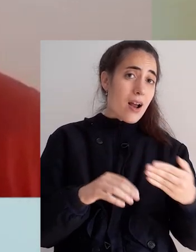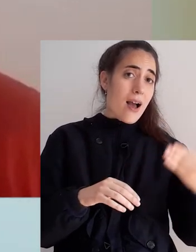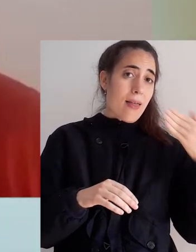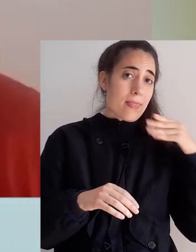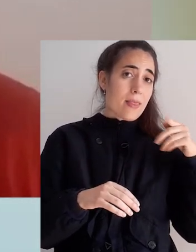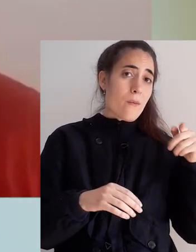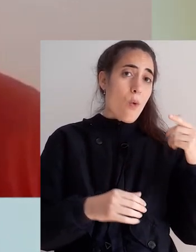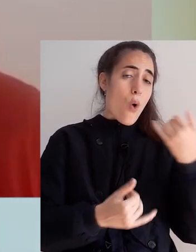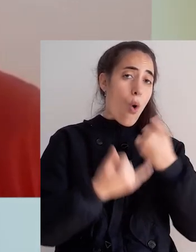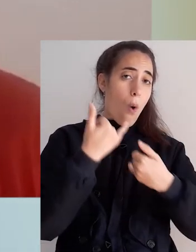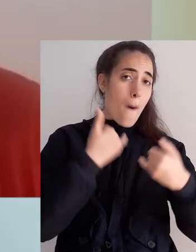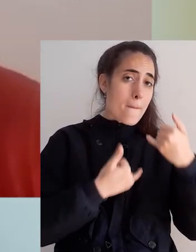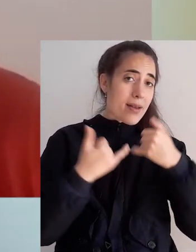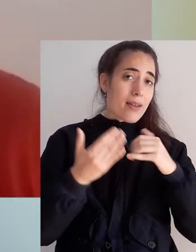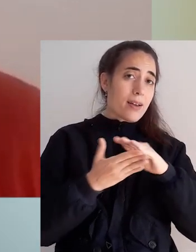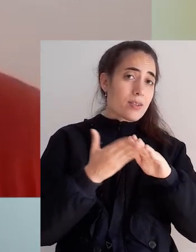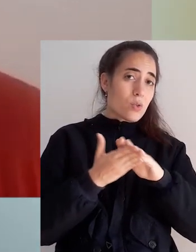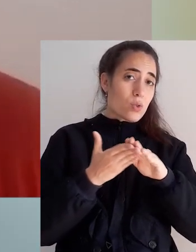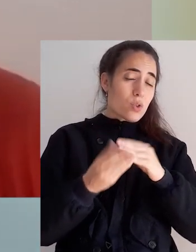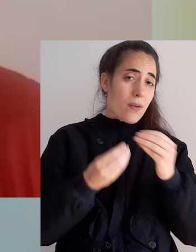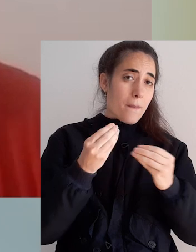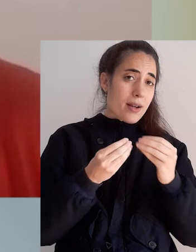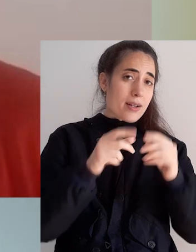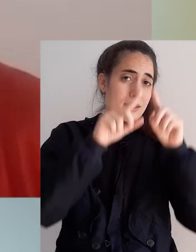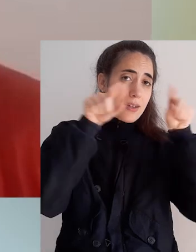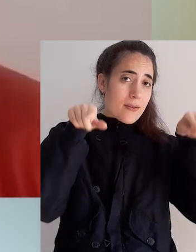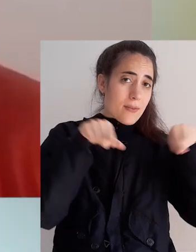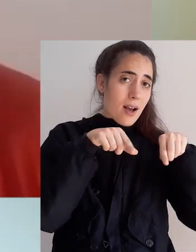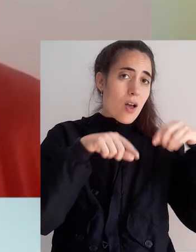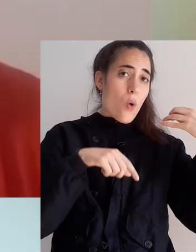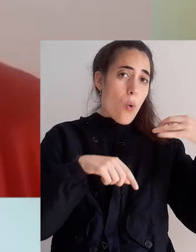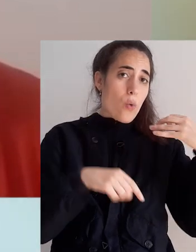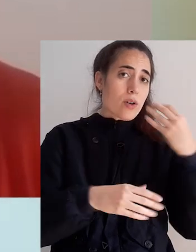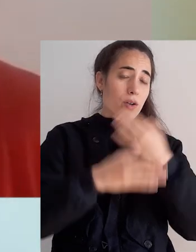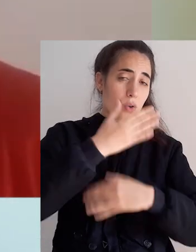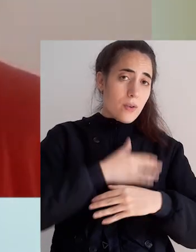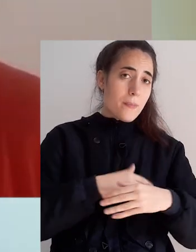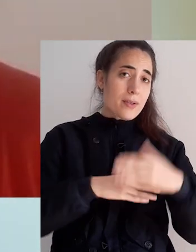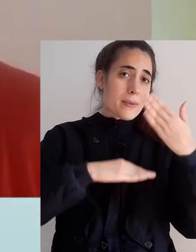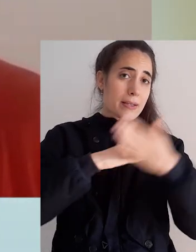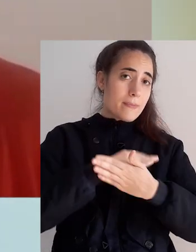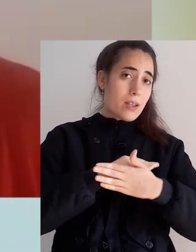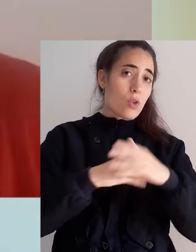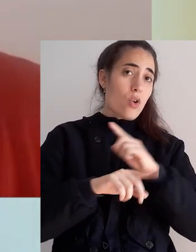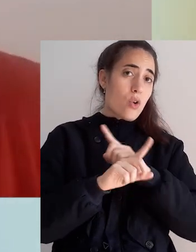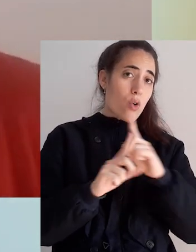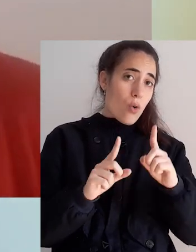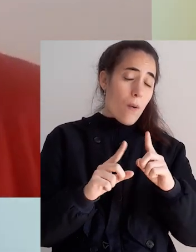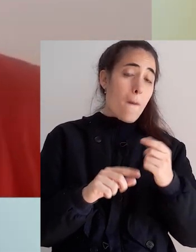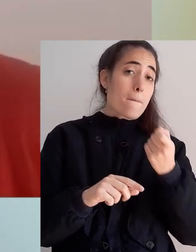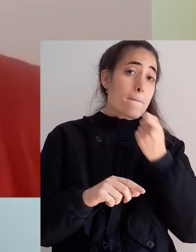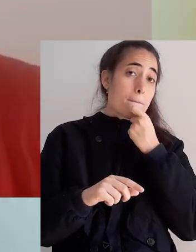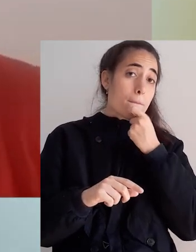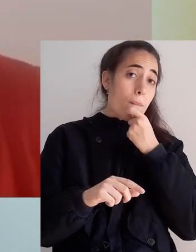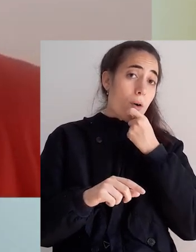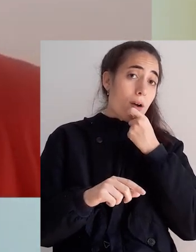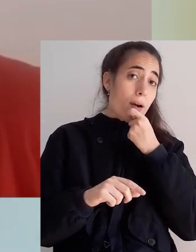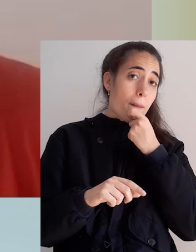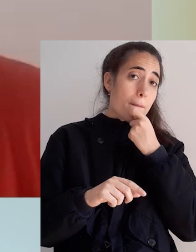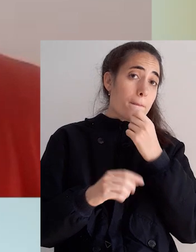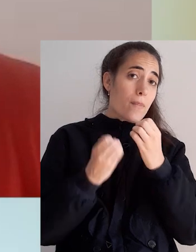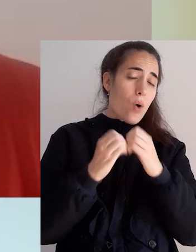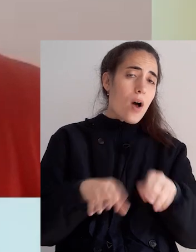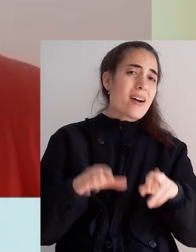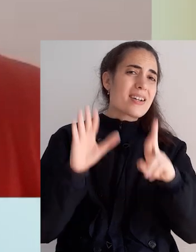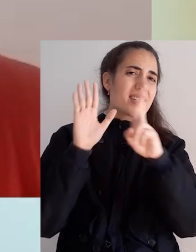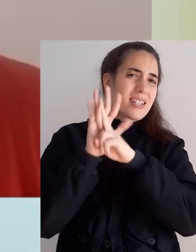esperanza, me gustaría mucho tener mucha esperanza de que eso ocurra, pero la verdad,